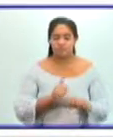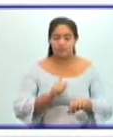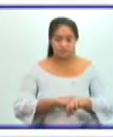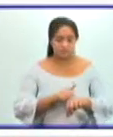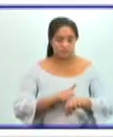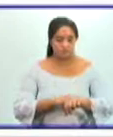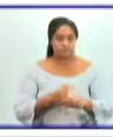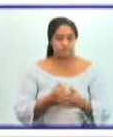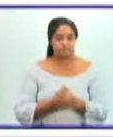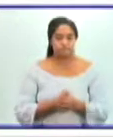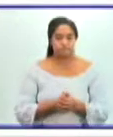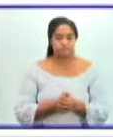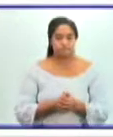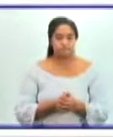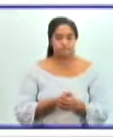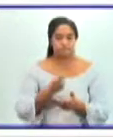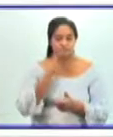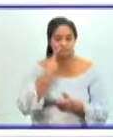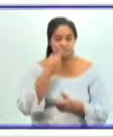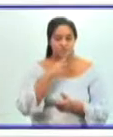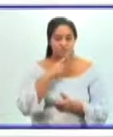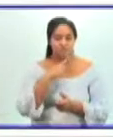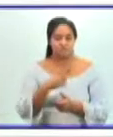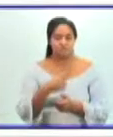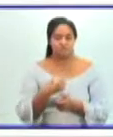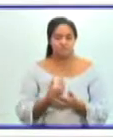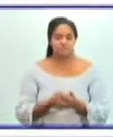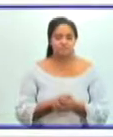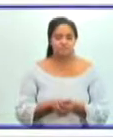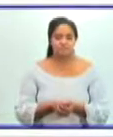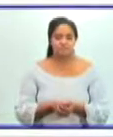tiempo para que verifiques tu respuesta.